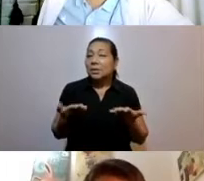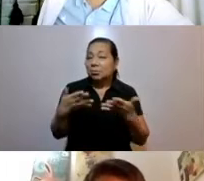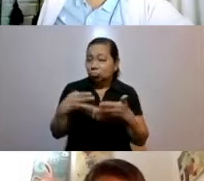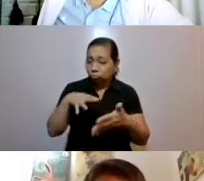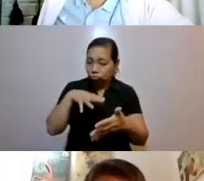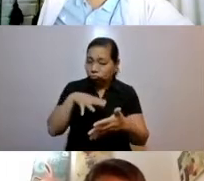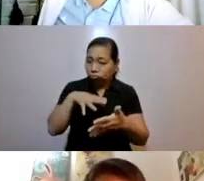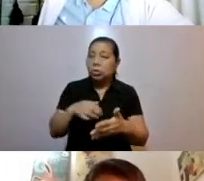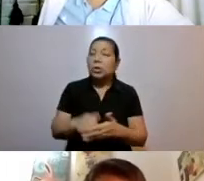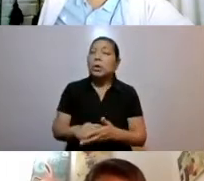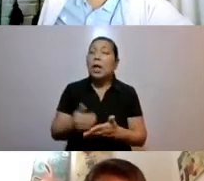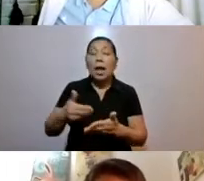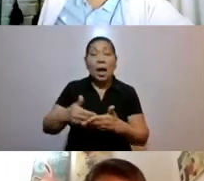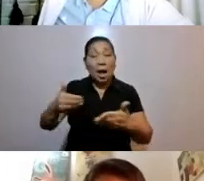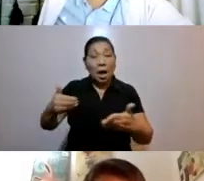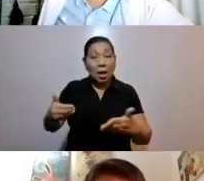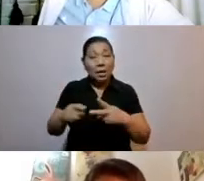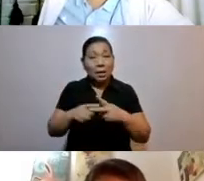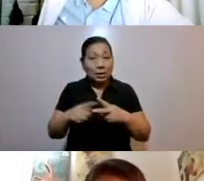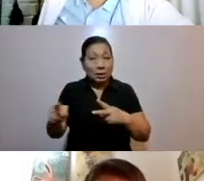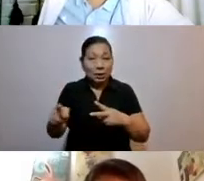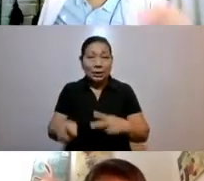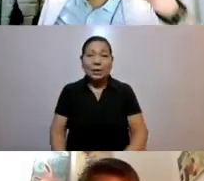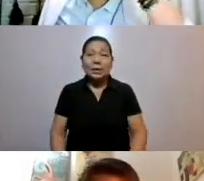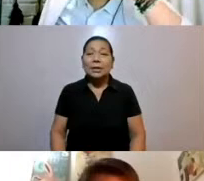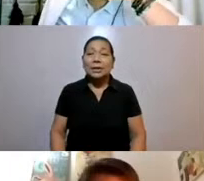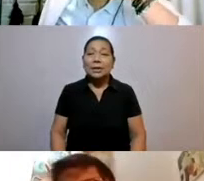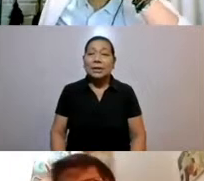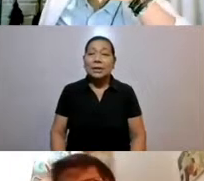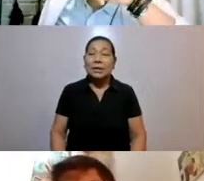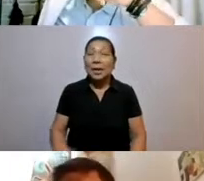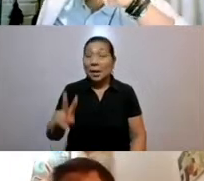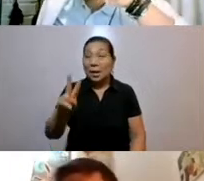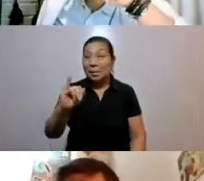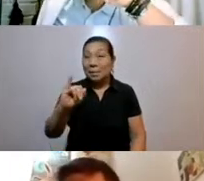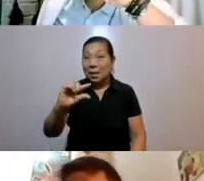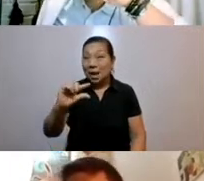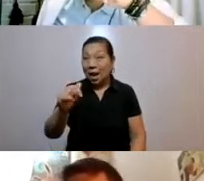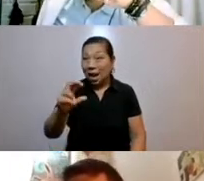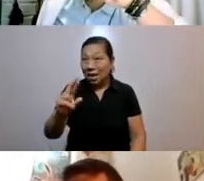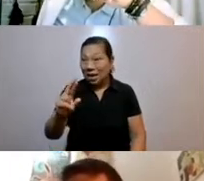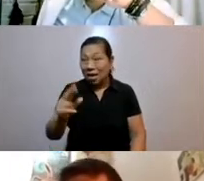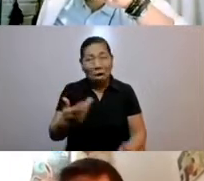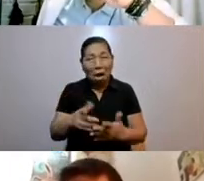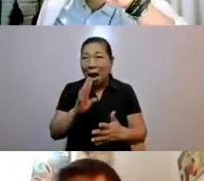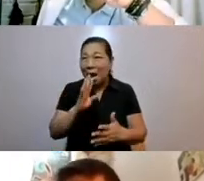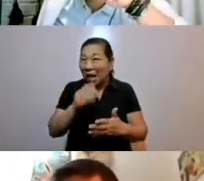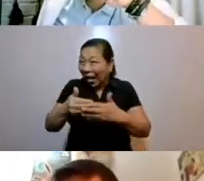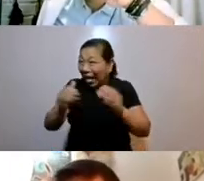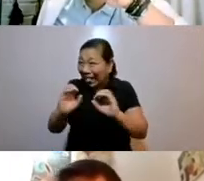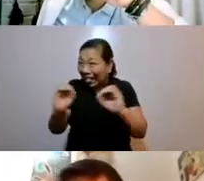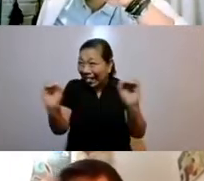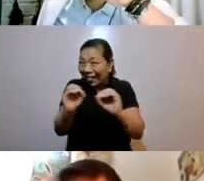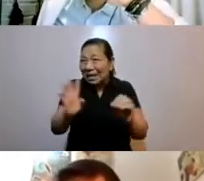que se realizó antes de la salida del Viagra al mercado, cuando no se hablaba mucho del